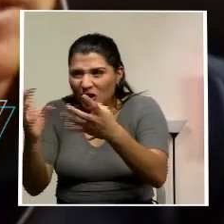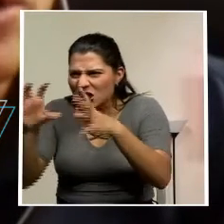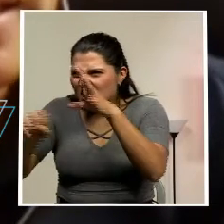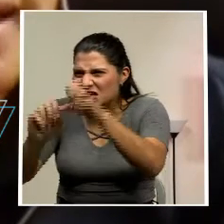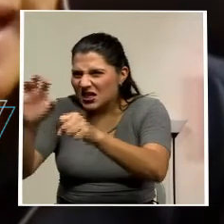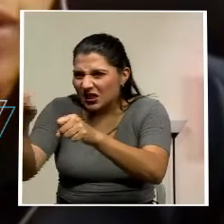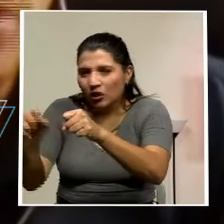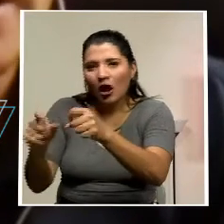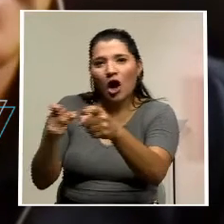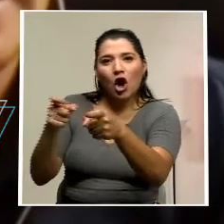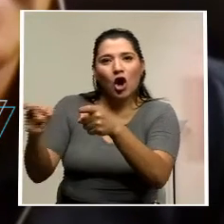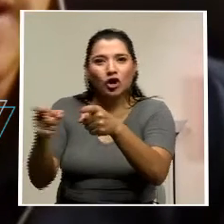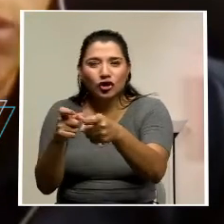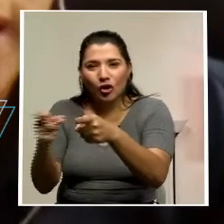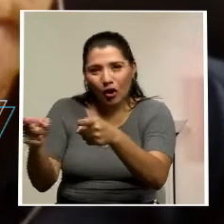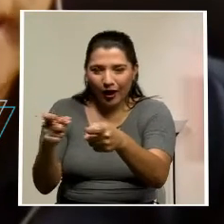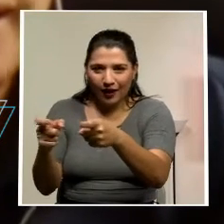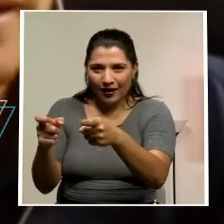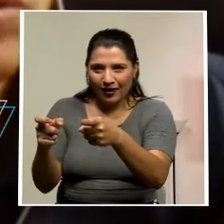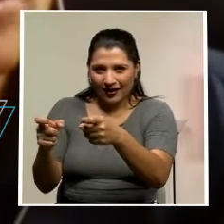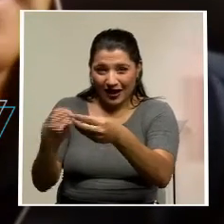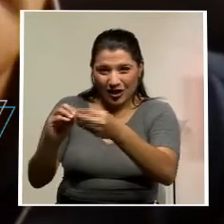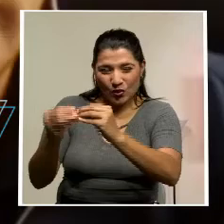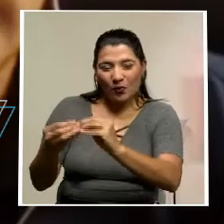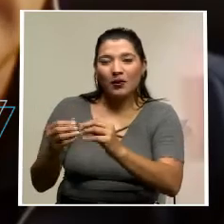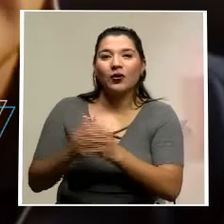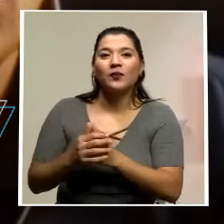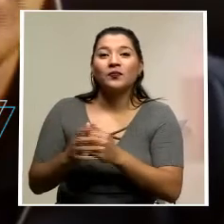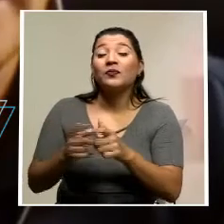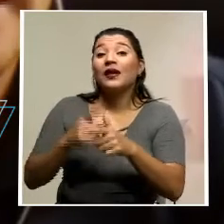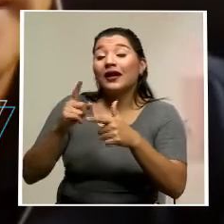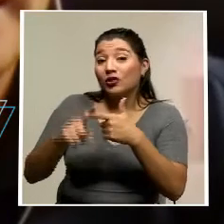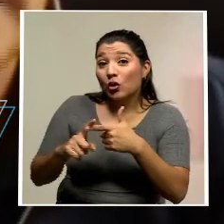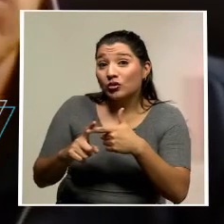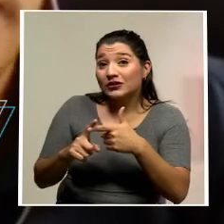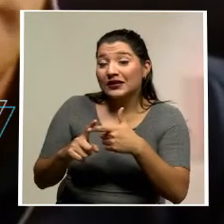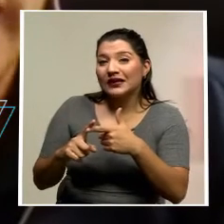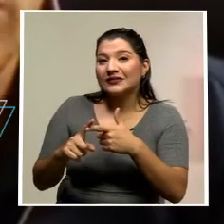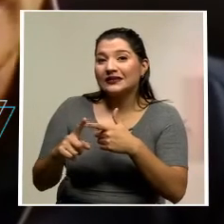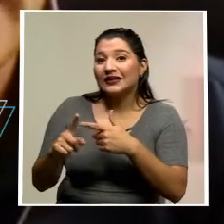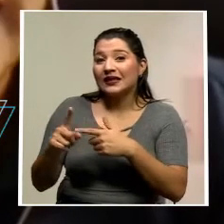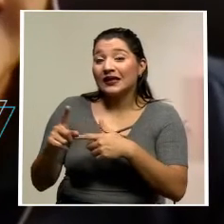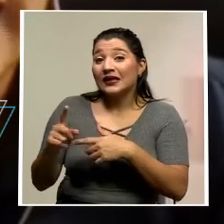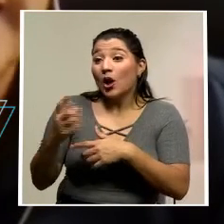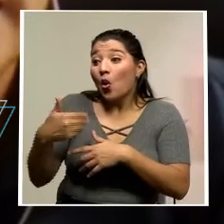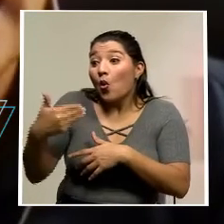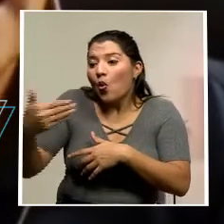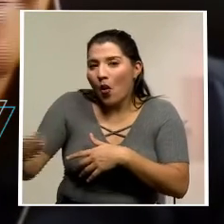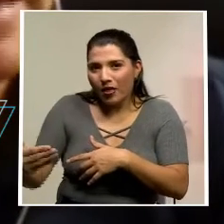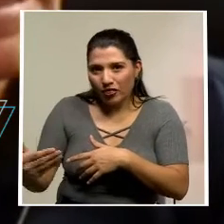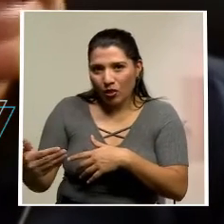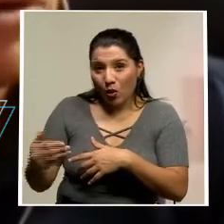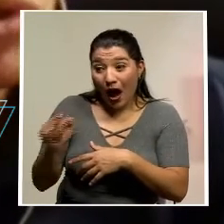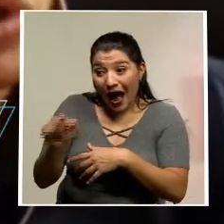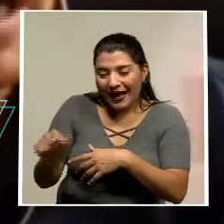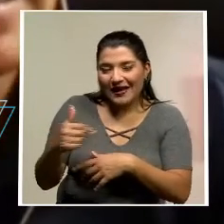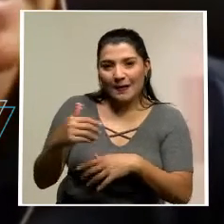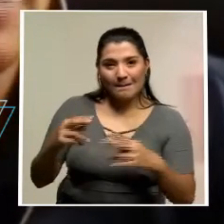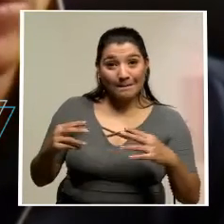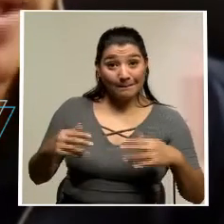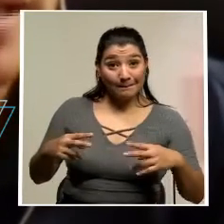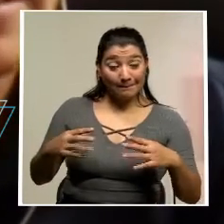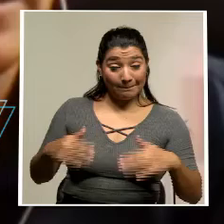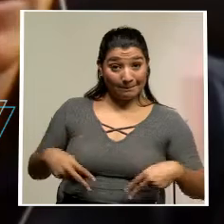claramente son indicadores de la salud del ambiente. Entonces, ambientes en donde existen estos depredadores tan grandes, capaces de controlar